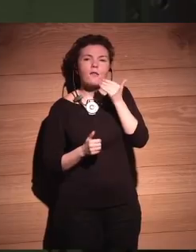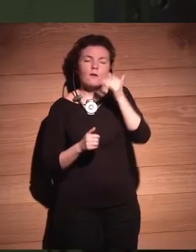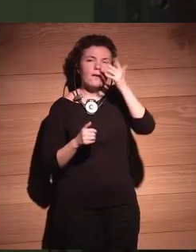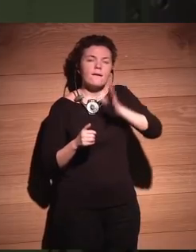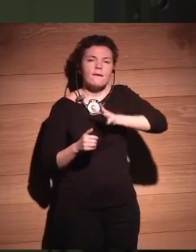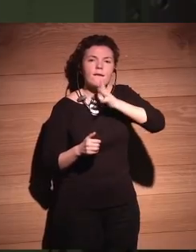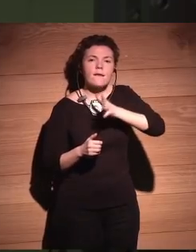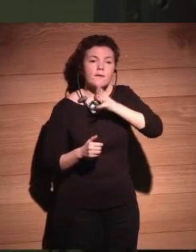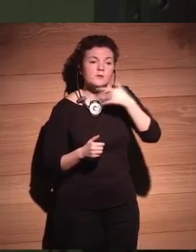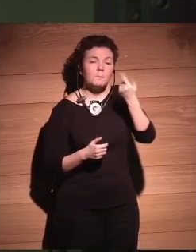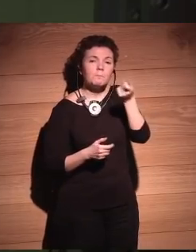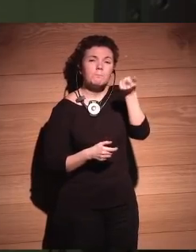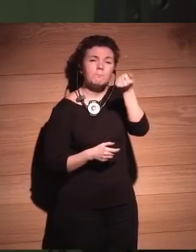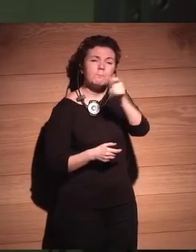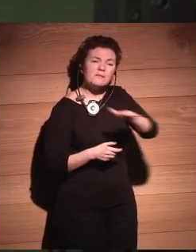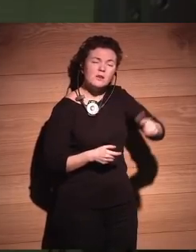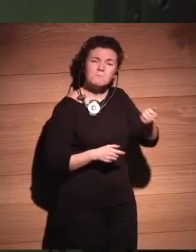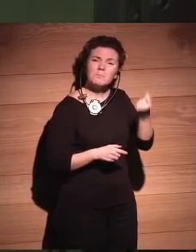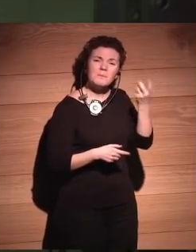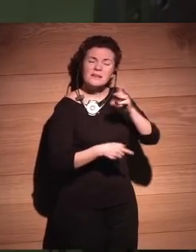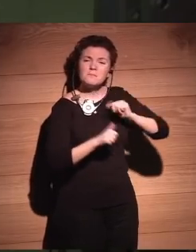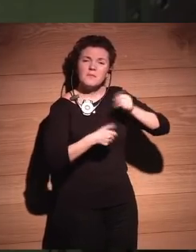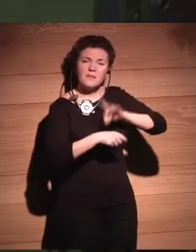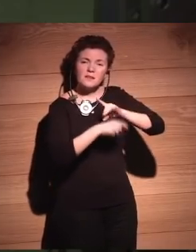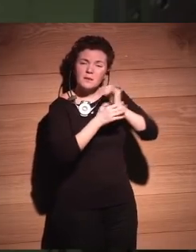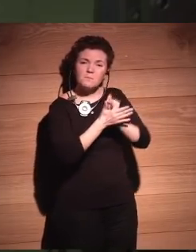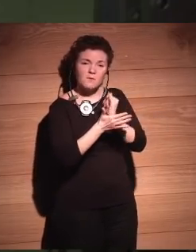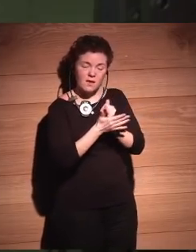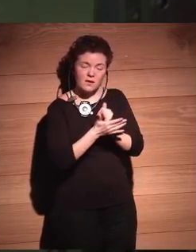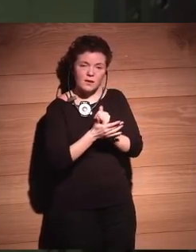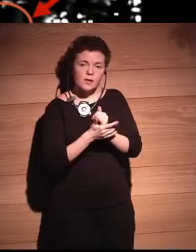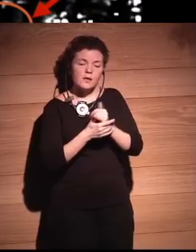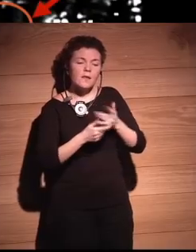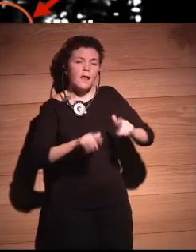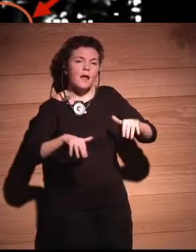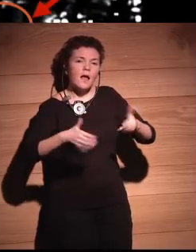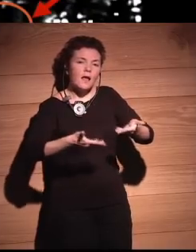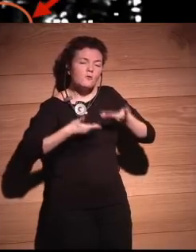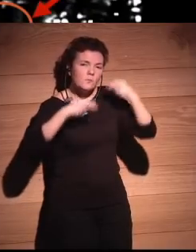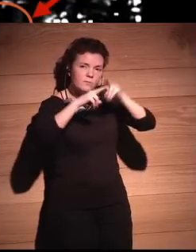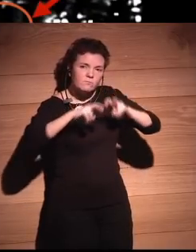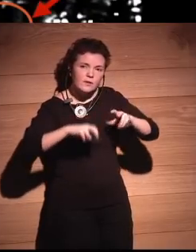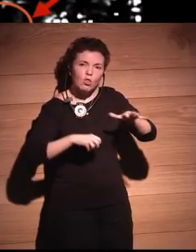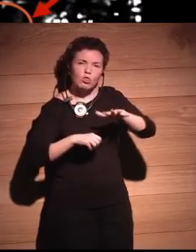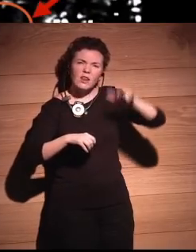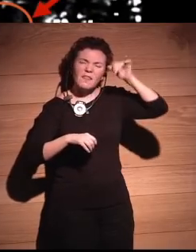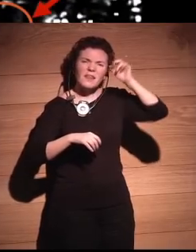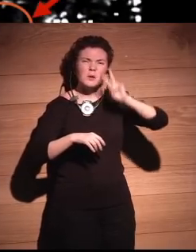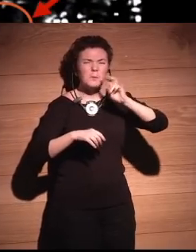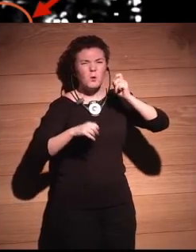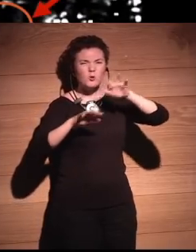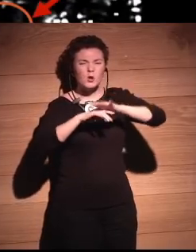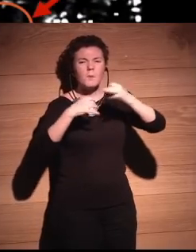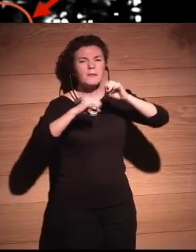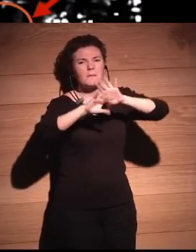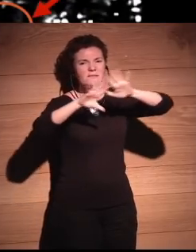extraordinario. Estos eran los primeros pacientes, y esto también nos permitía analizar las áreas que estamos viendo en la izquierda. Bueno, ahí no se ve muy bien, suele estar un poquito